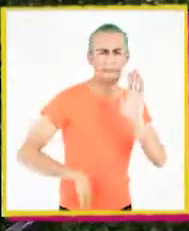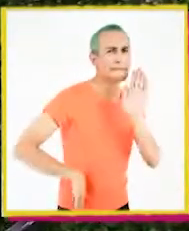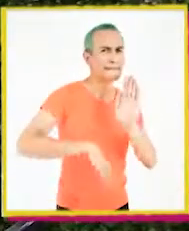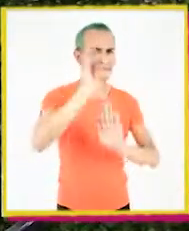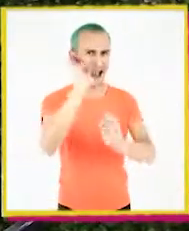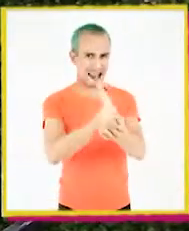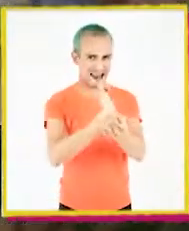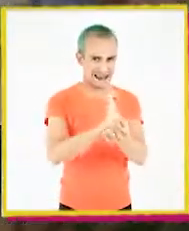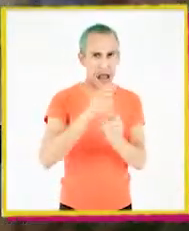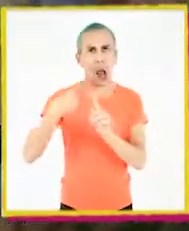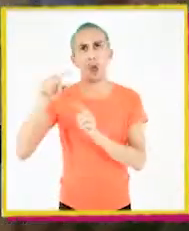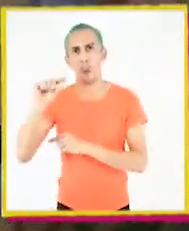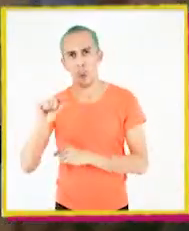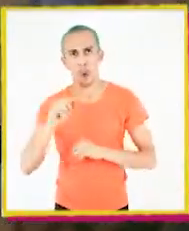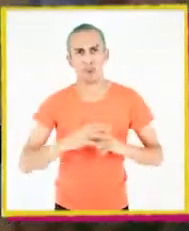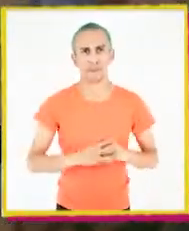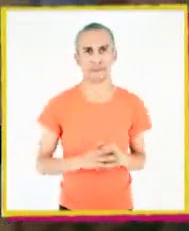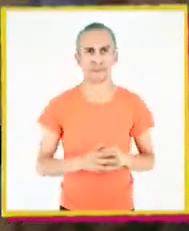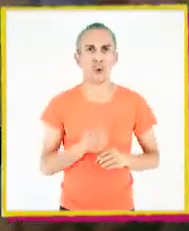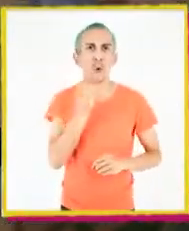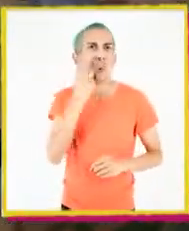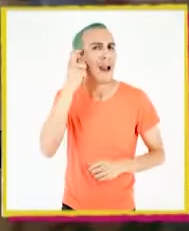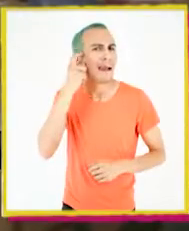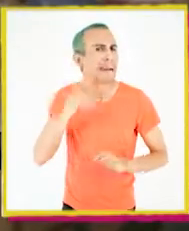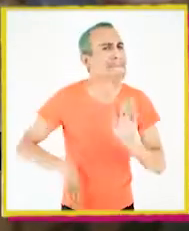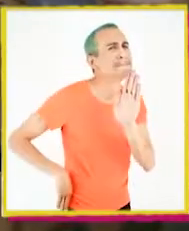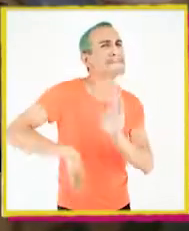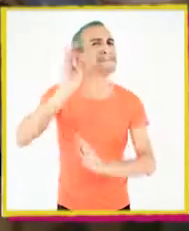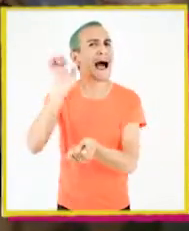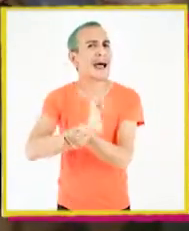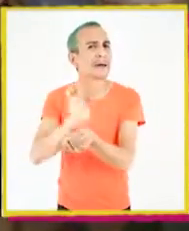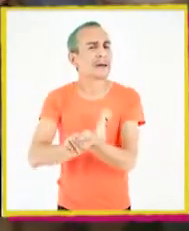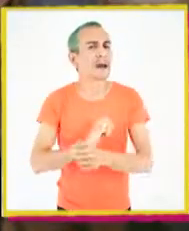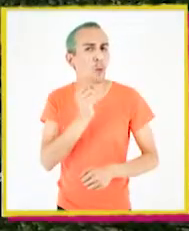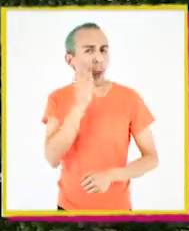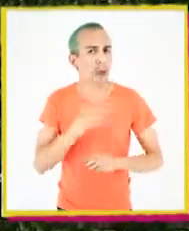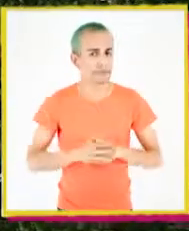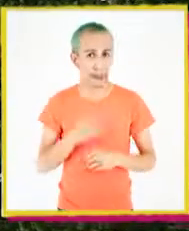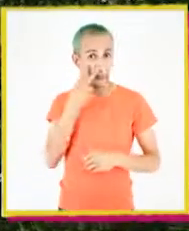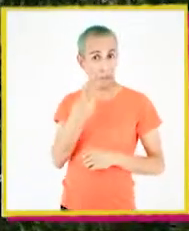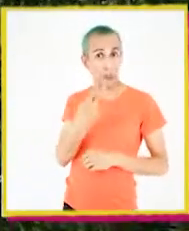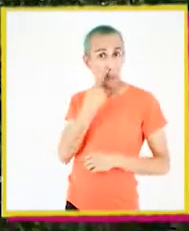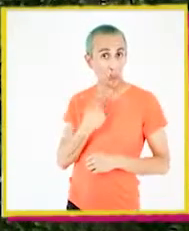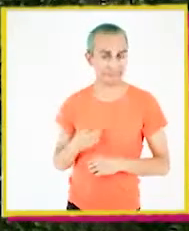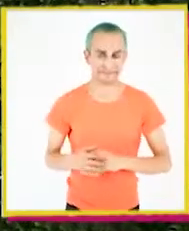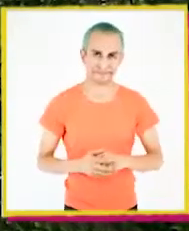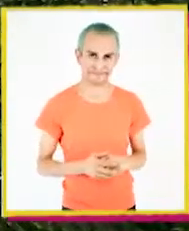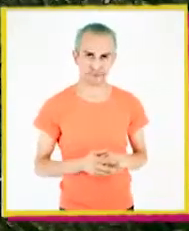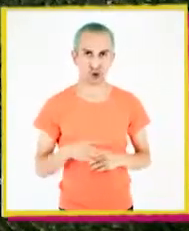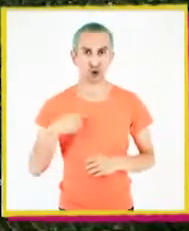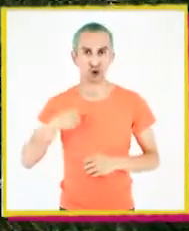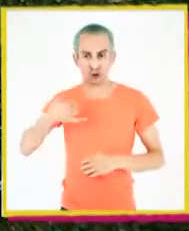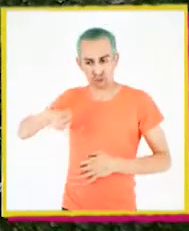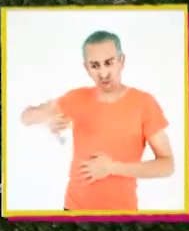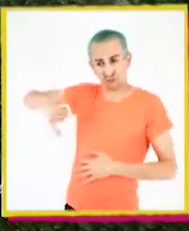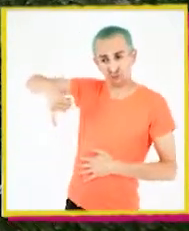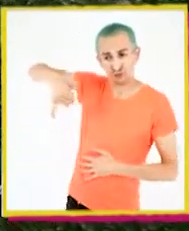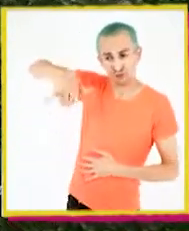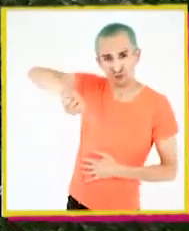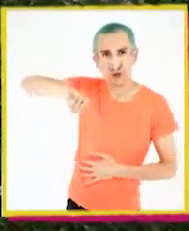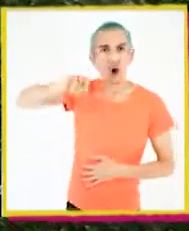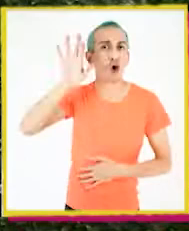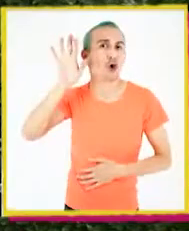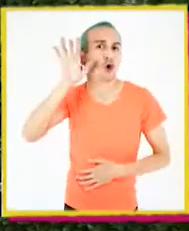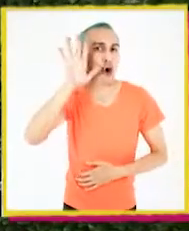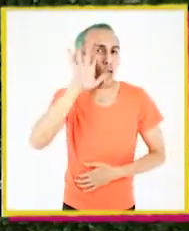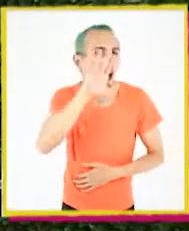tiene más energía que el otro. ¿Y cuál creen que tiene mayor energía? Veamos. Voy a agregar una gota